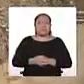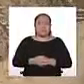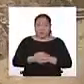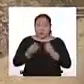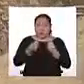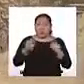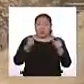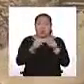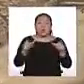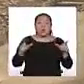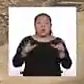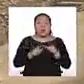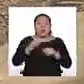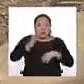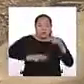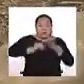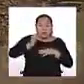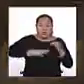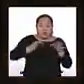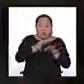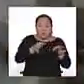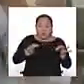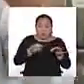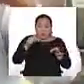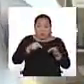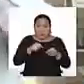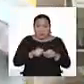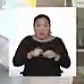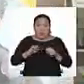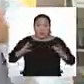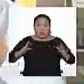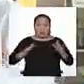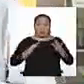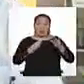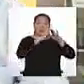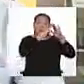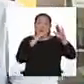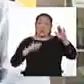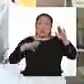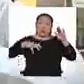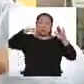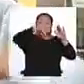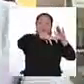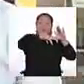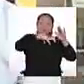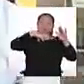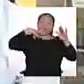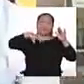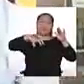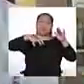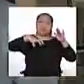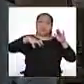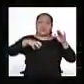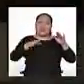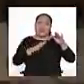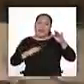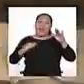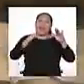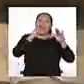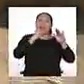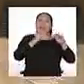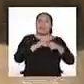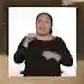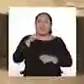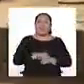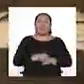Muchas de las zonas arqueológicas están ubicadas en estos pequeños cerros, ¿no? Zonas que están por encima de la superficie,